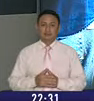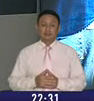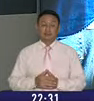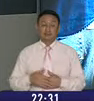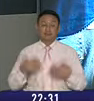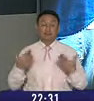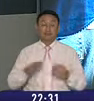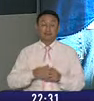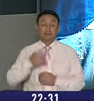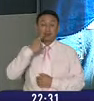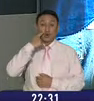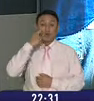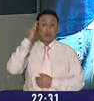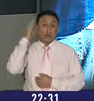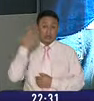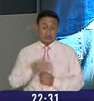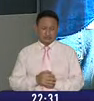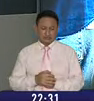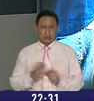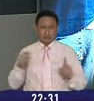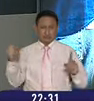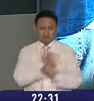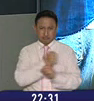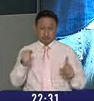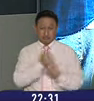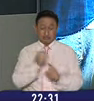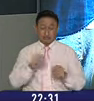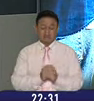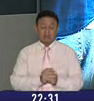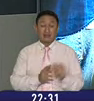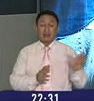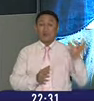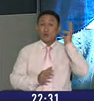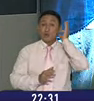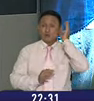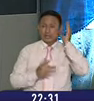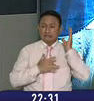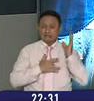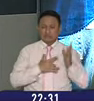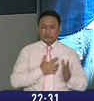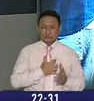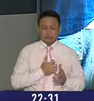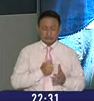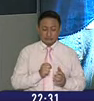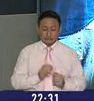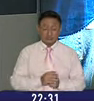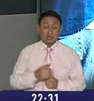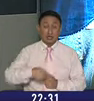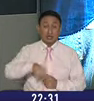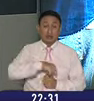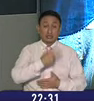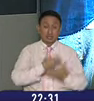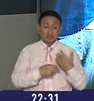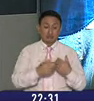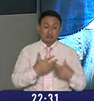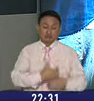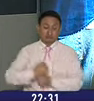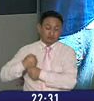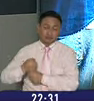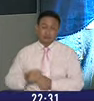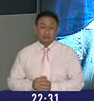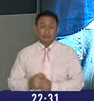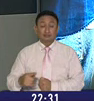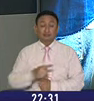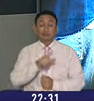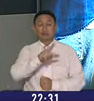La violencia de género deja una secuela de dolor e impotencia en mujeres que incluso pierden la tenencia de sus hijos, como es el